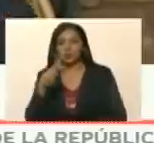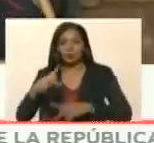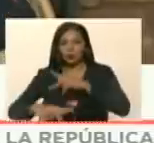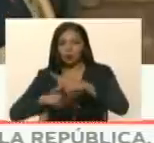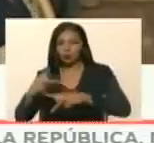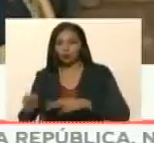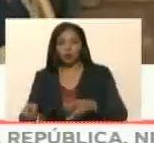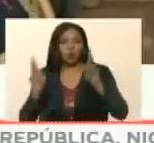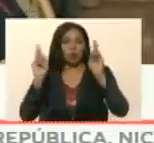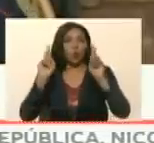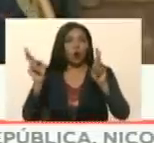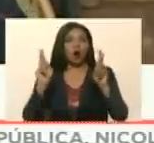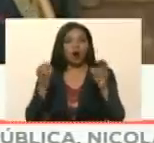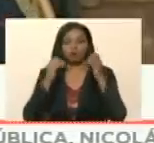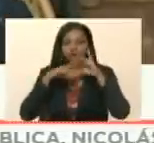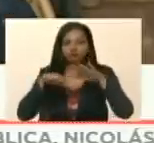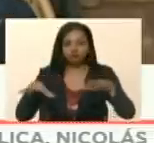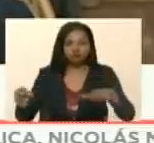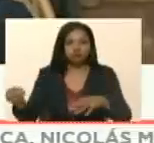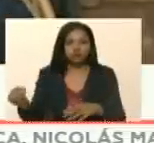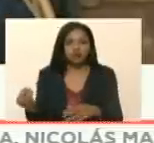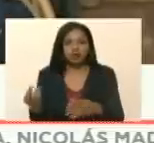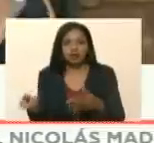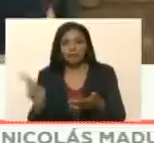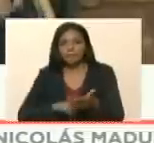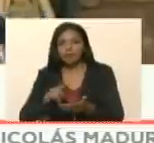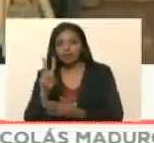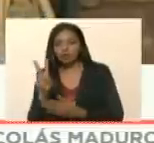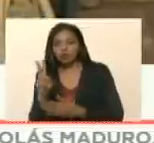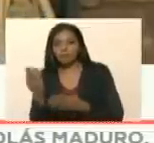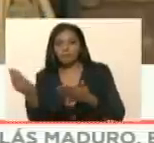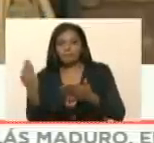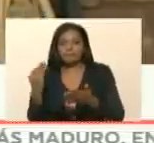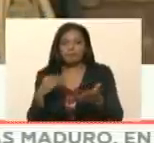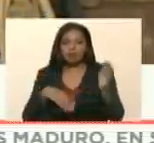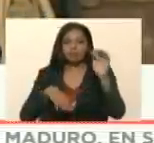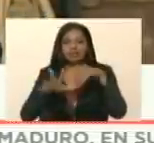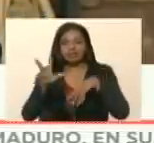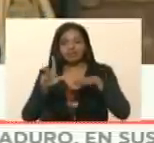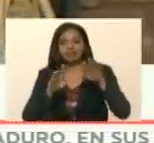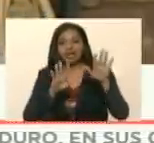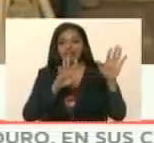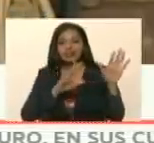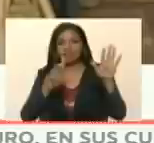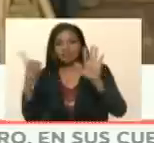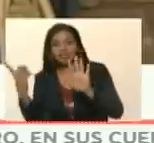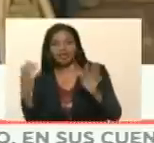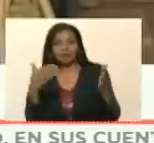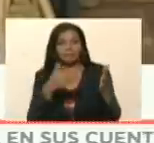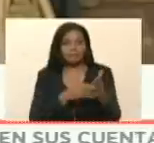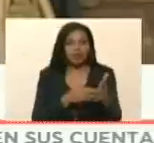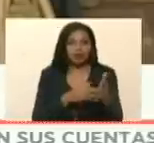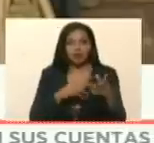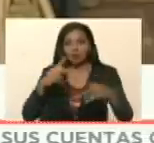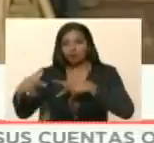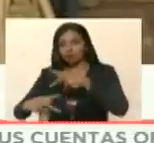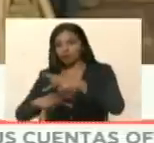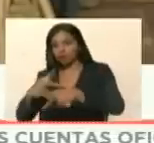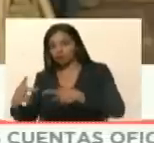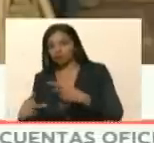ojalá los multipliquemos por dos. Y dentro de un año tengamos 16.000 productores. El censo arrojó